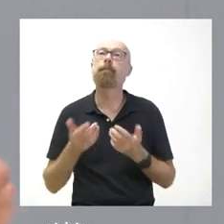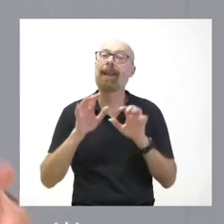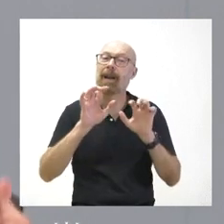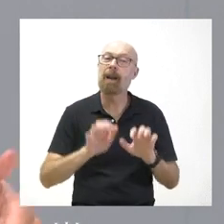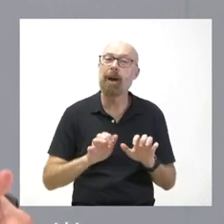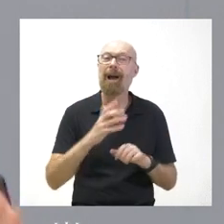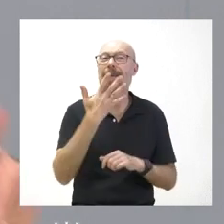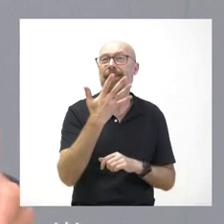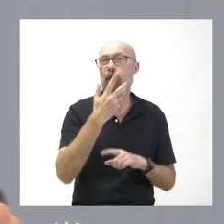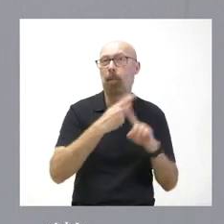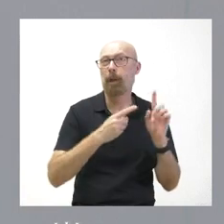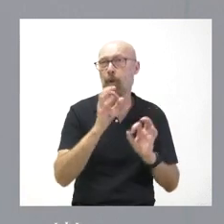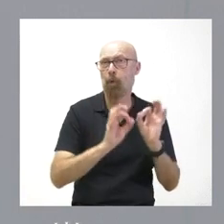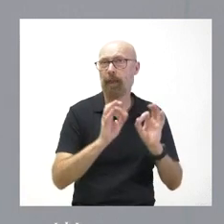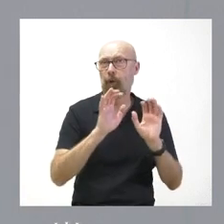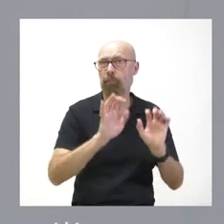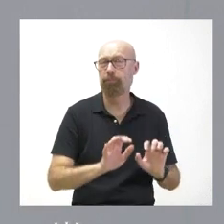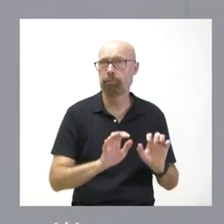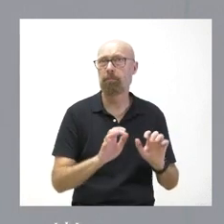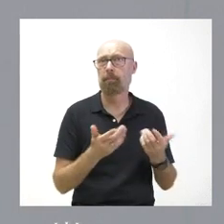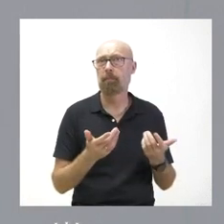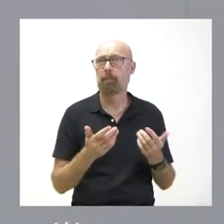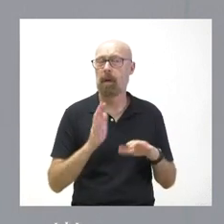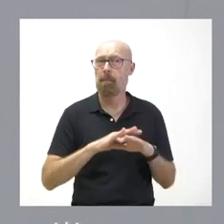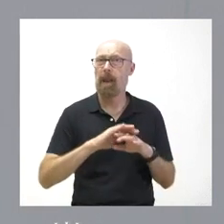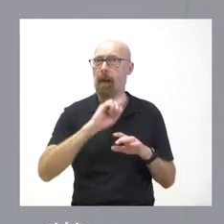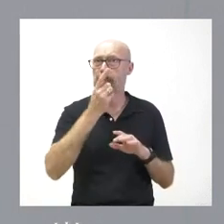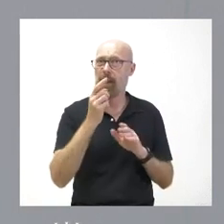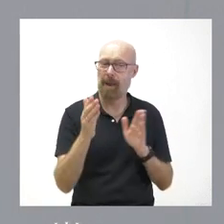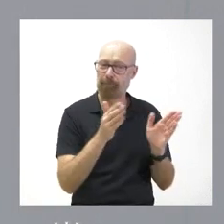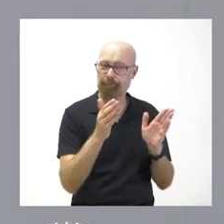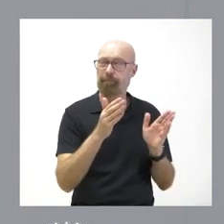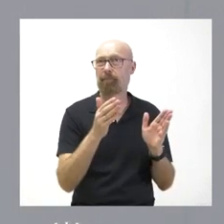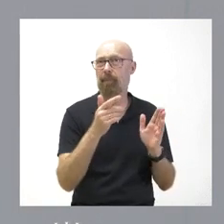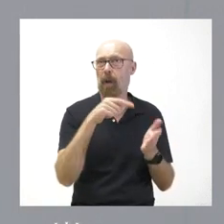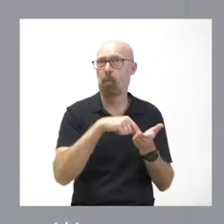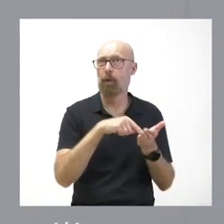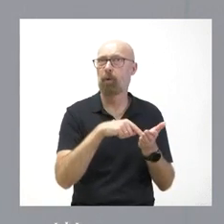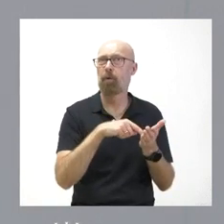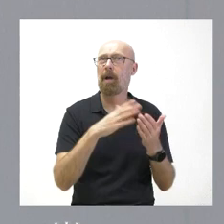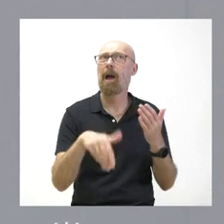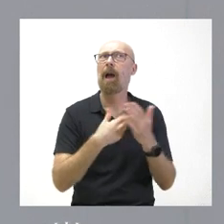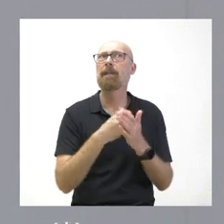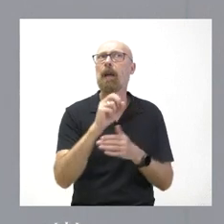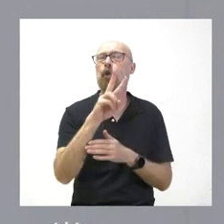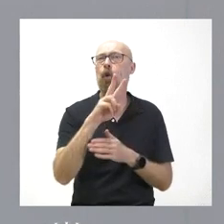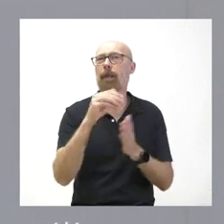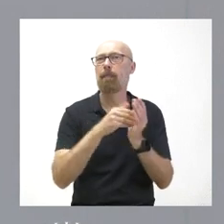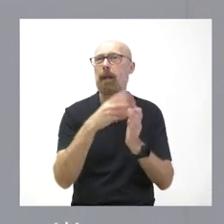5 y5 por en lo que se paga en este primer tramo del impuesto y este primer tramo Llega hasta los